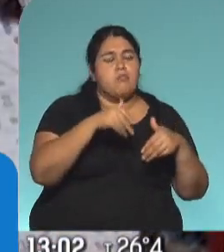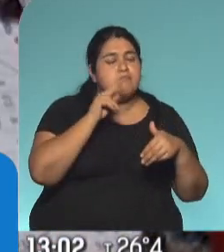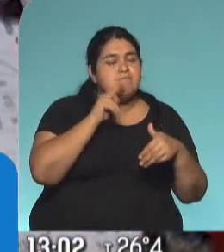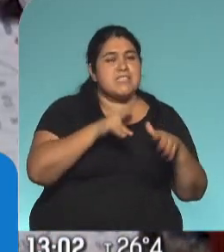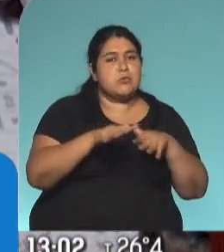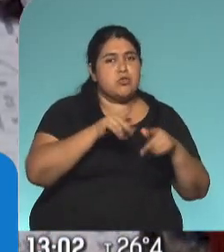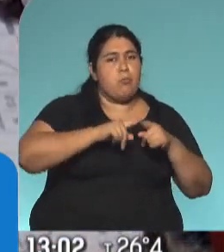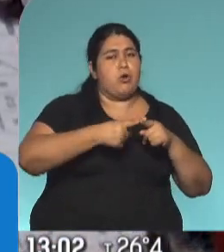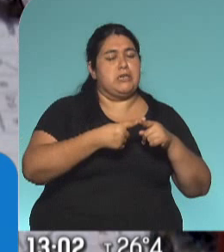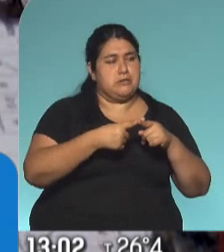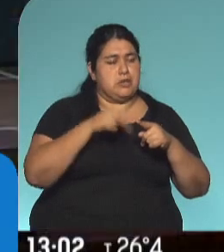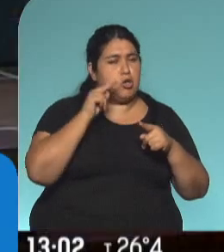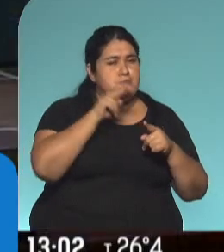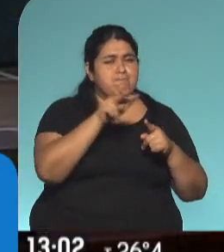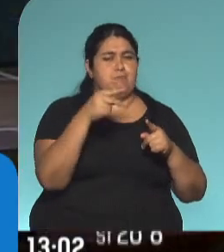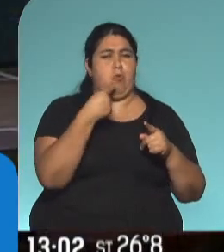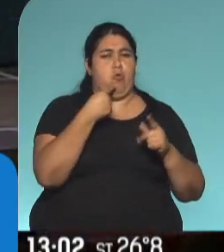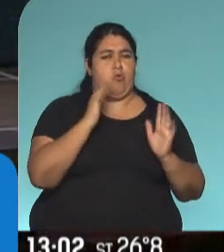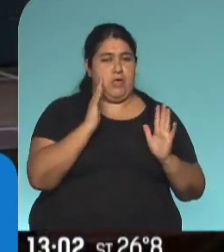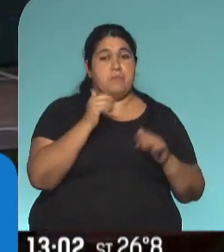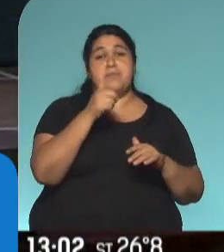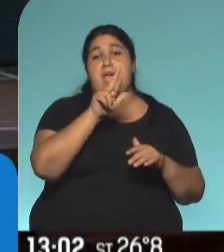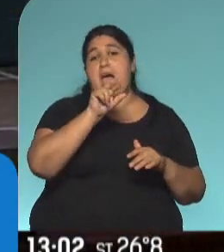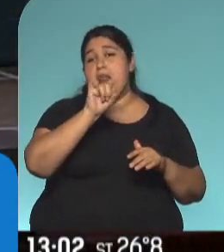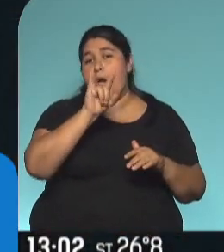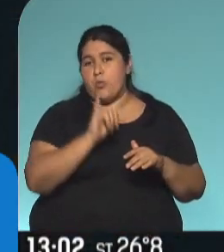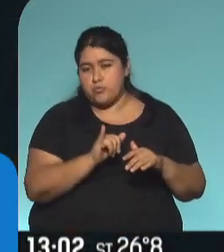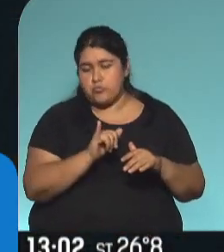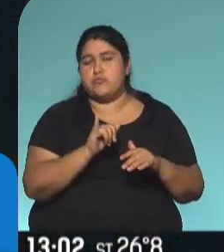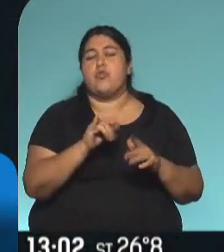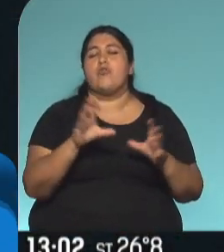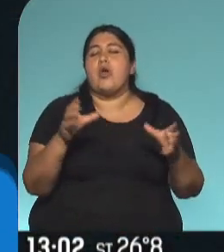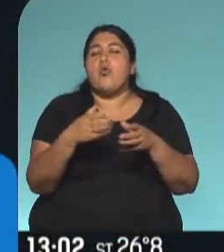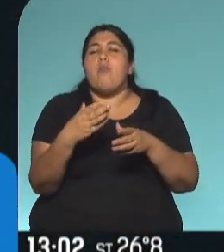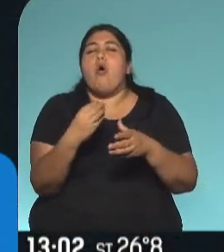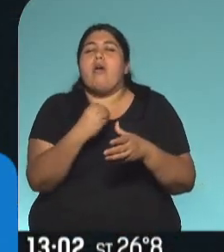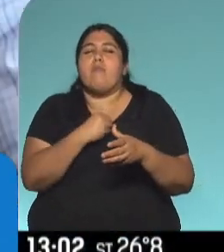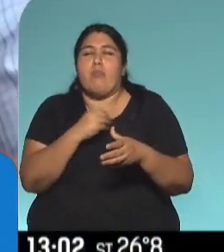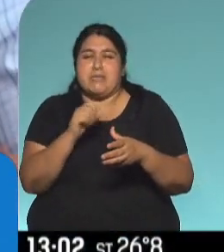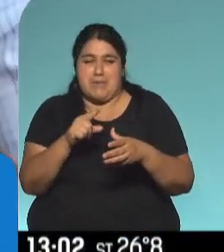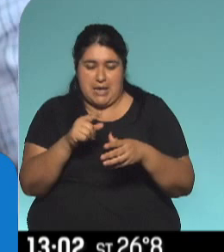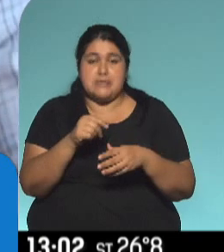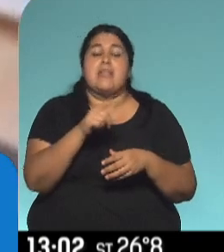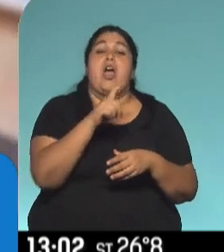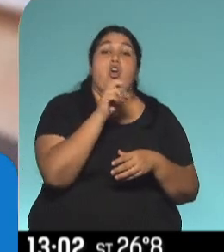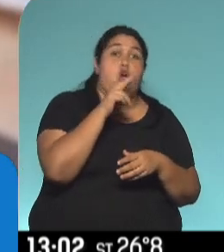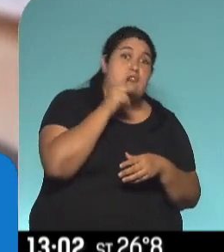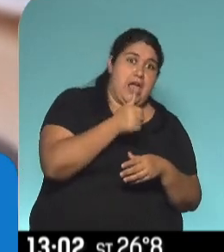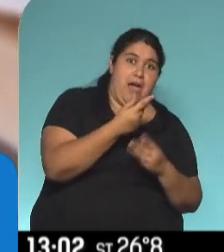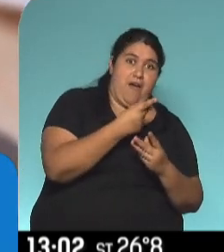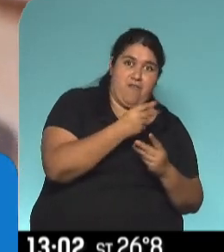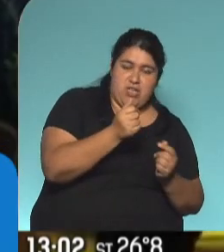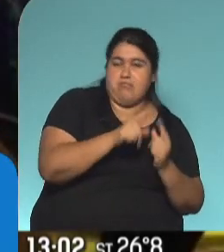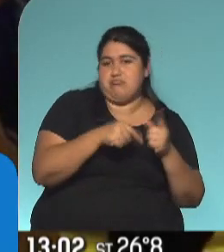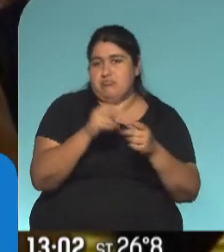e imprevisible en Ecuador. Andrés Arauz, el candidato de Unión por la Esperanza, delfín de Rafael Correa, se impuso por